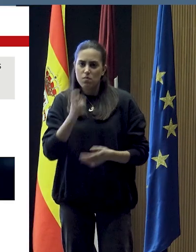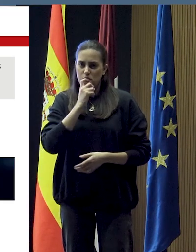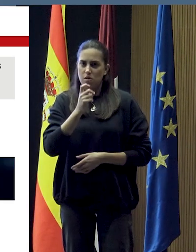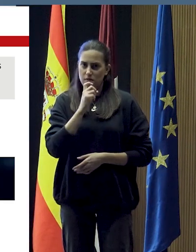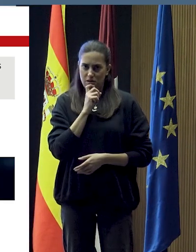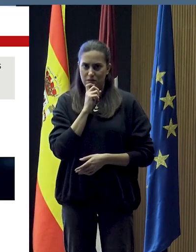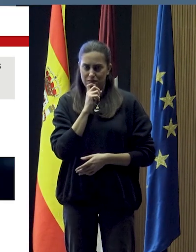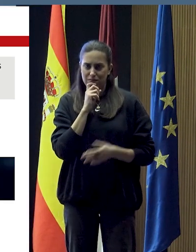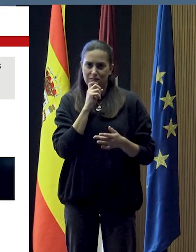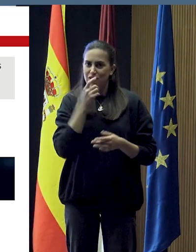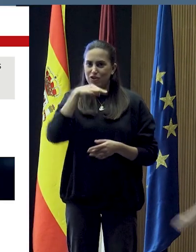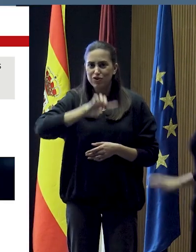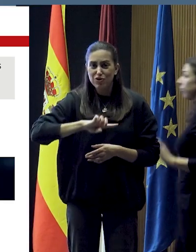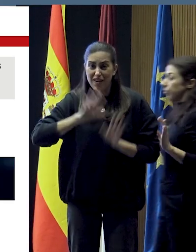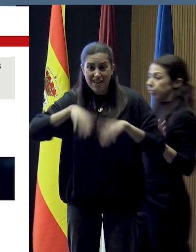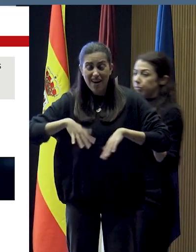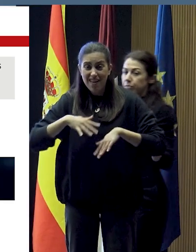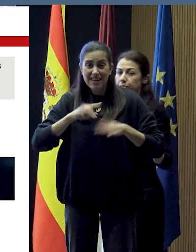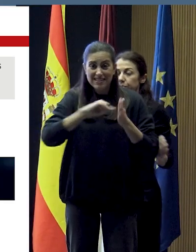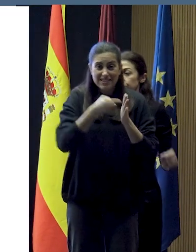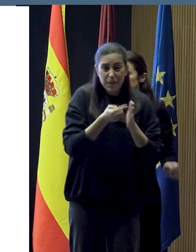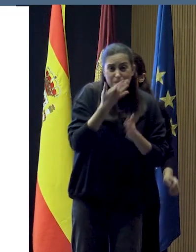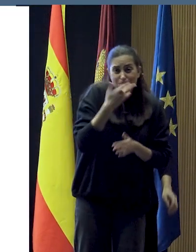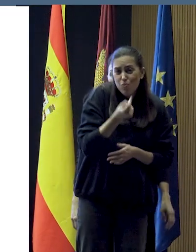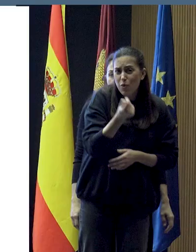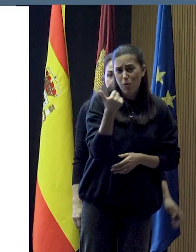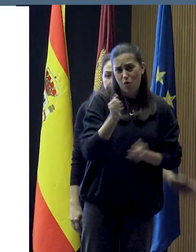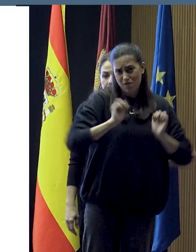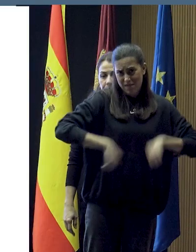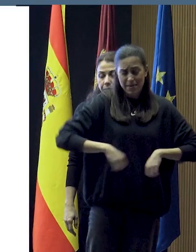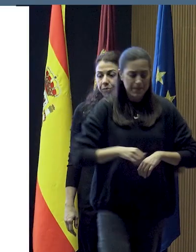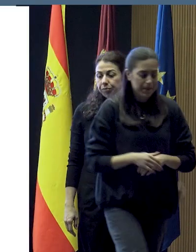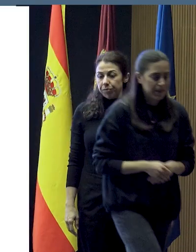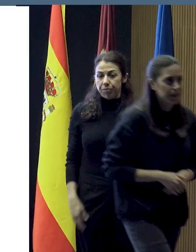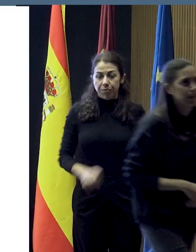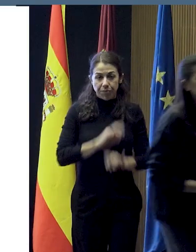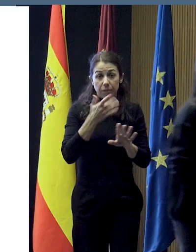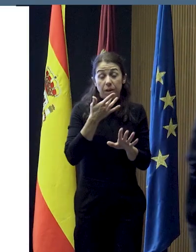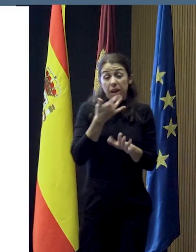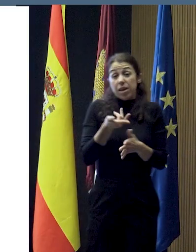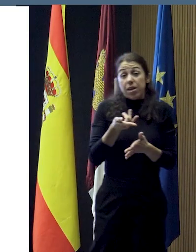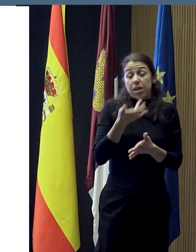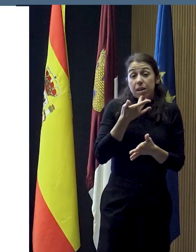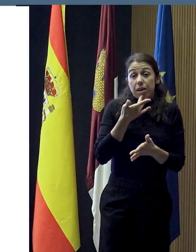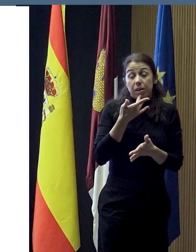complejidad de la cual conocemos muy poco, ¿vale? Entonces, claro, pues